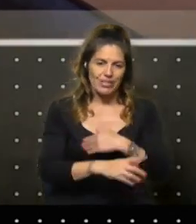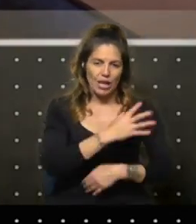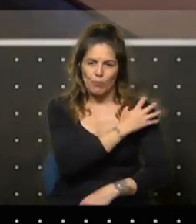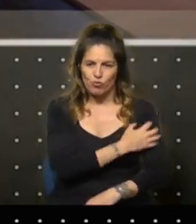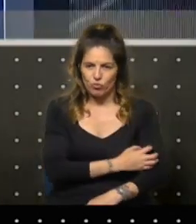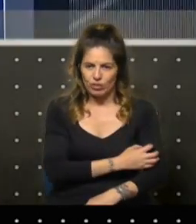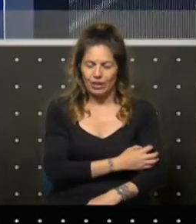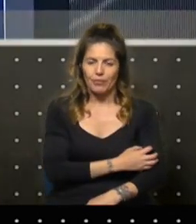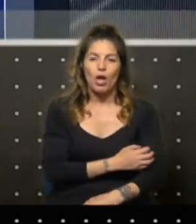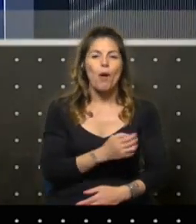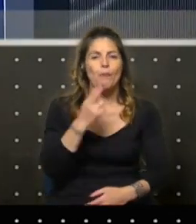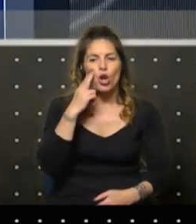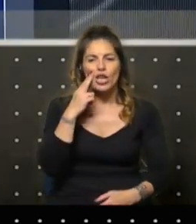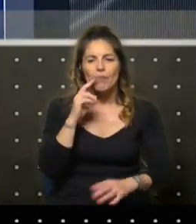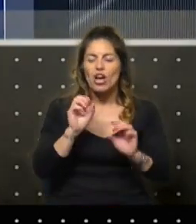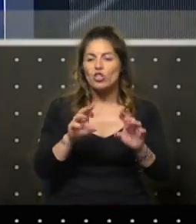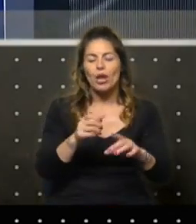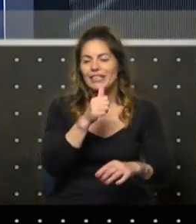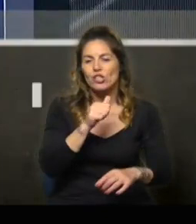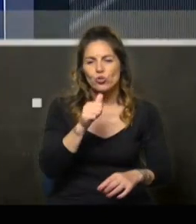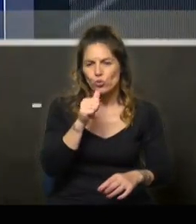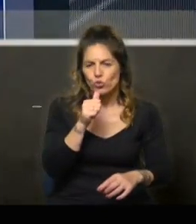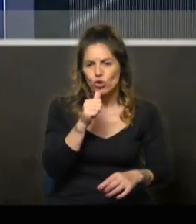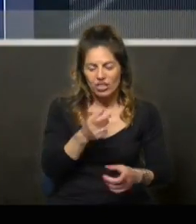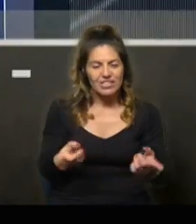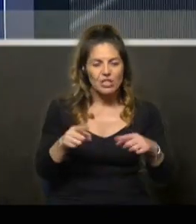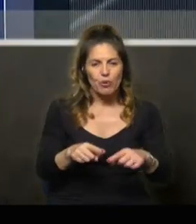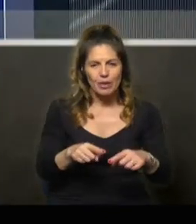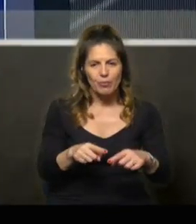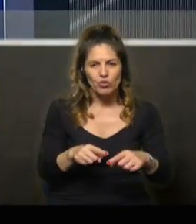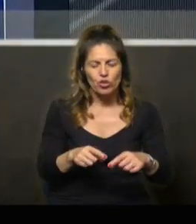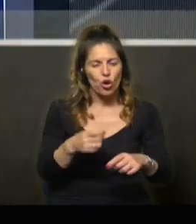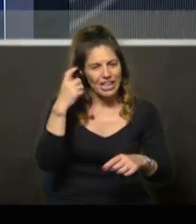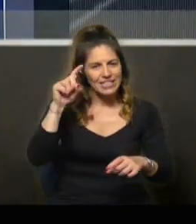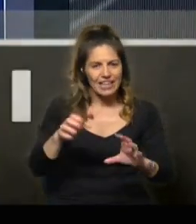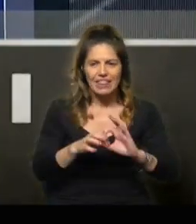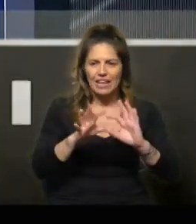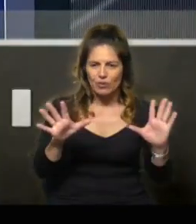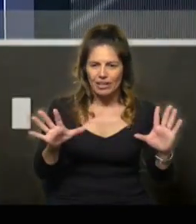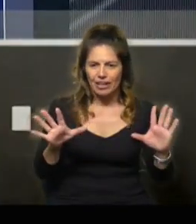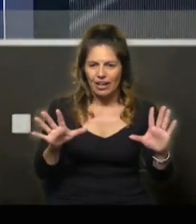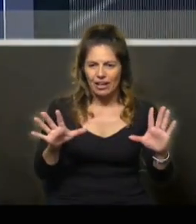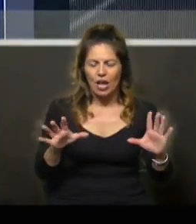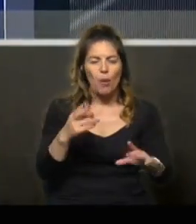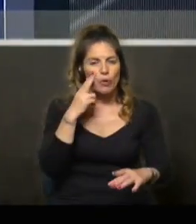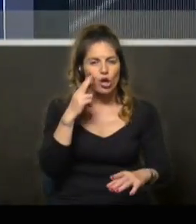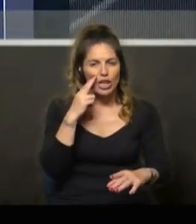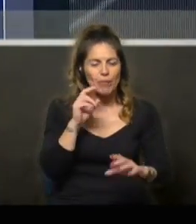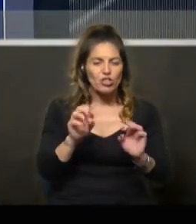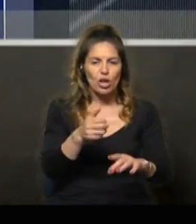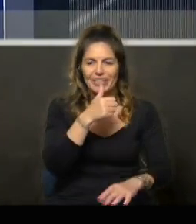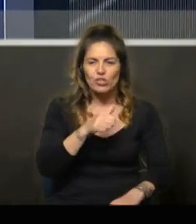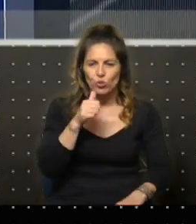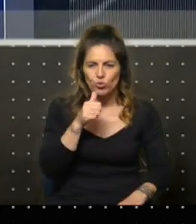indigencia problemas que solo tienen solución Si volvemos a abrazar las ideas de la libertad problemas que solo tienen